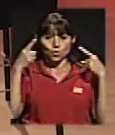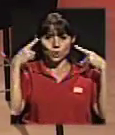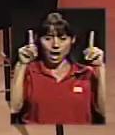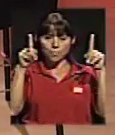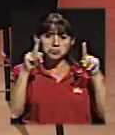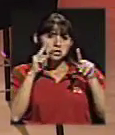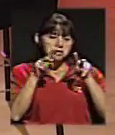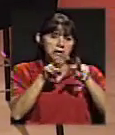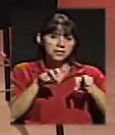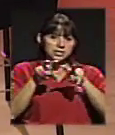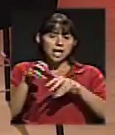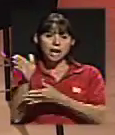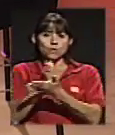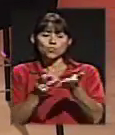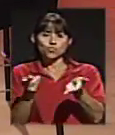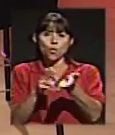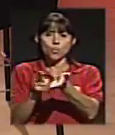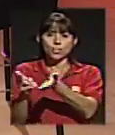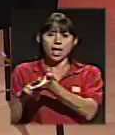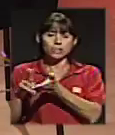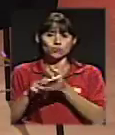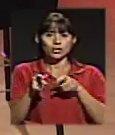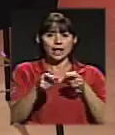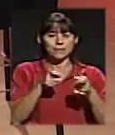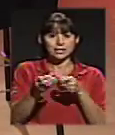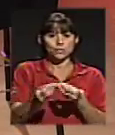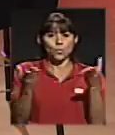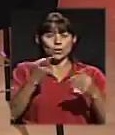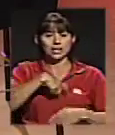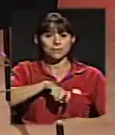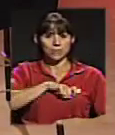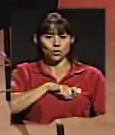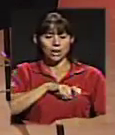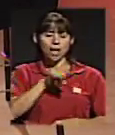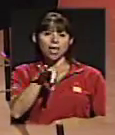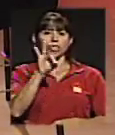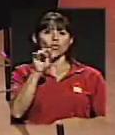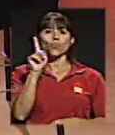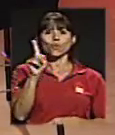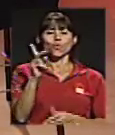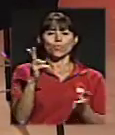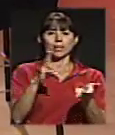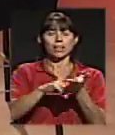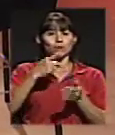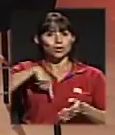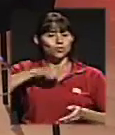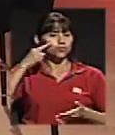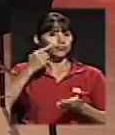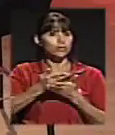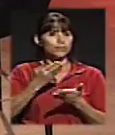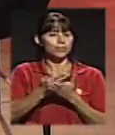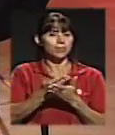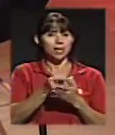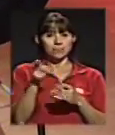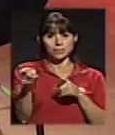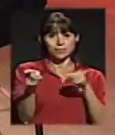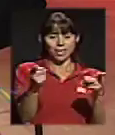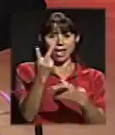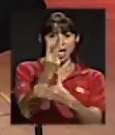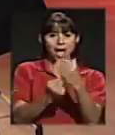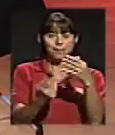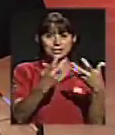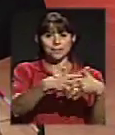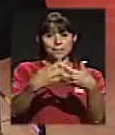revisar algunos contratos que daba la Administración Pública Española, entre esos uno que sí logramos verificar que ambas empresas participaron